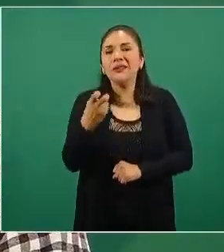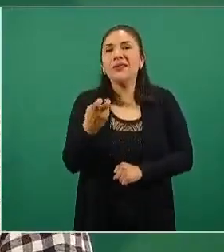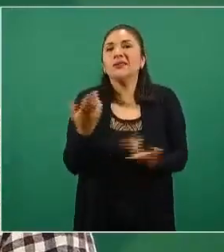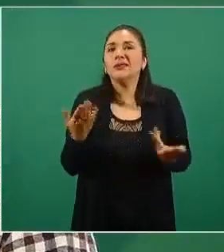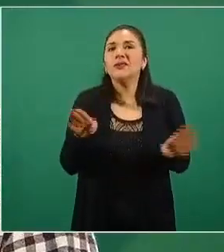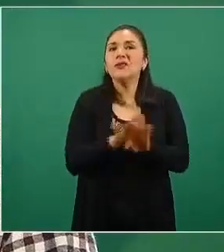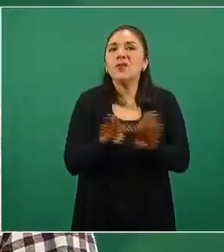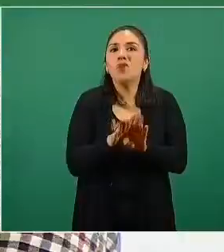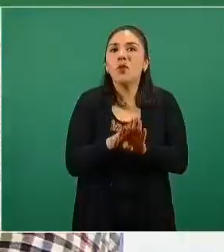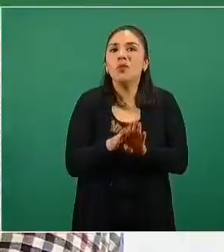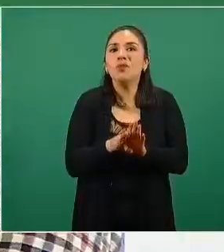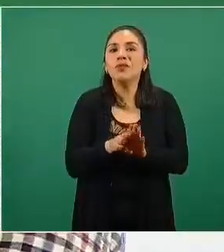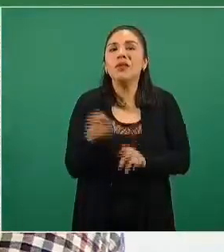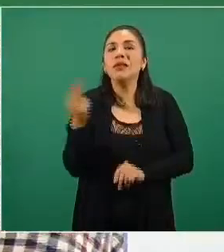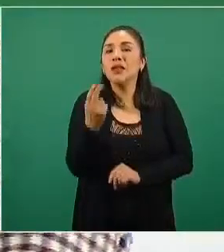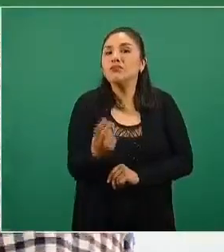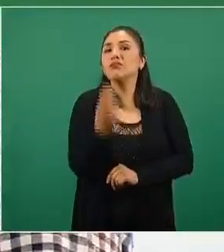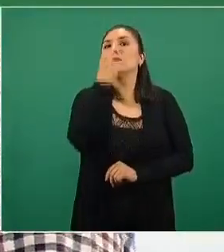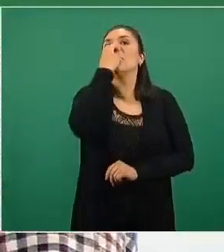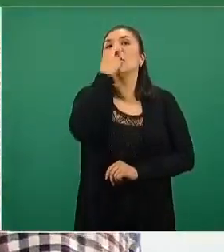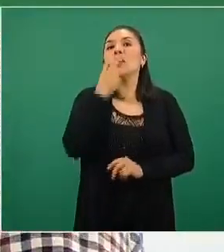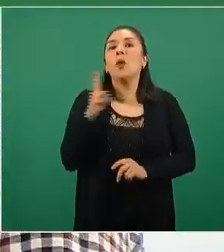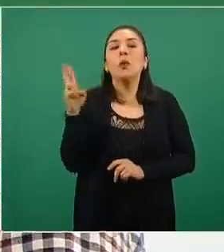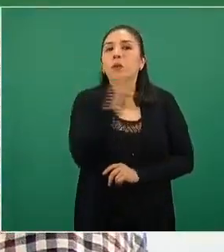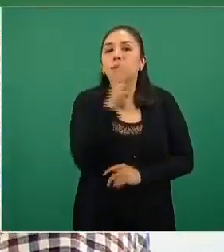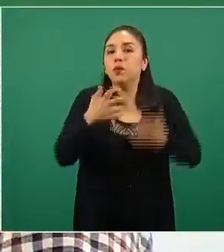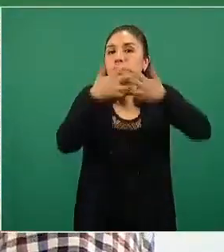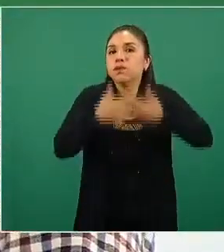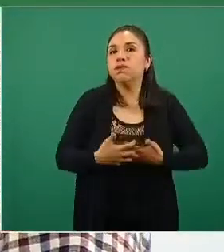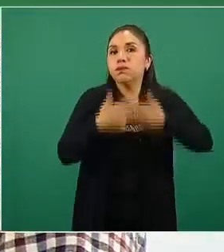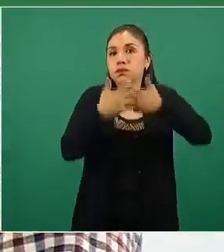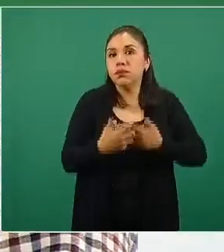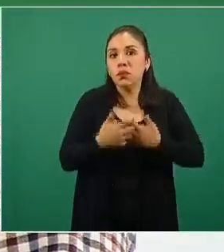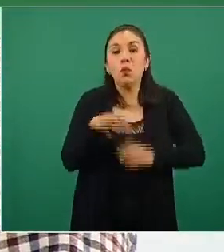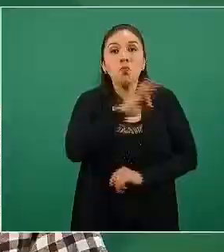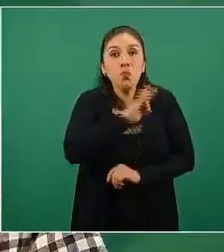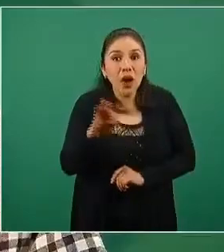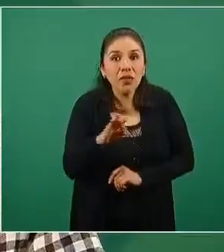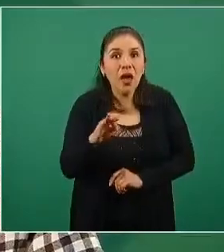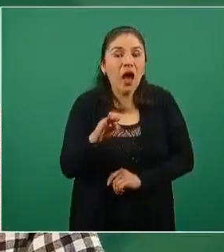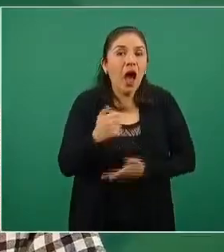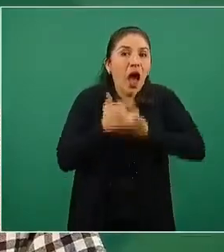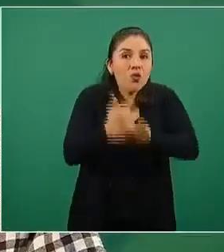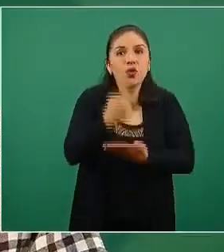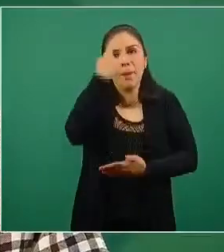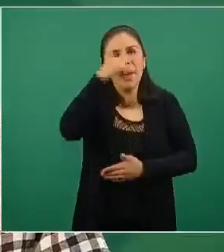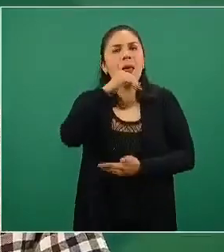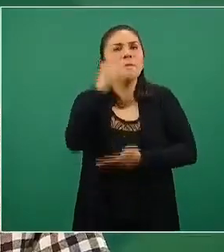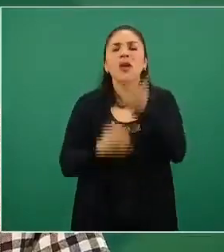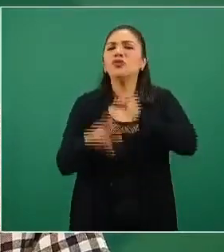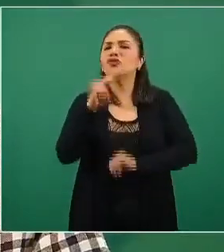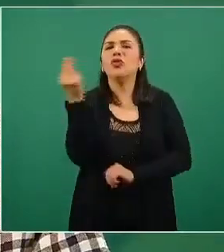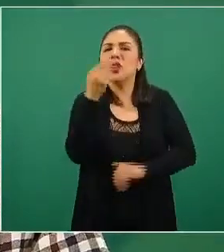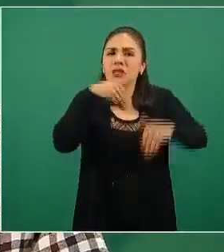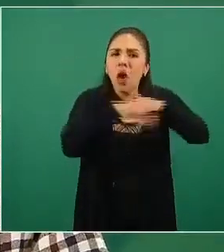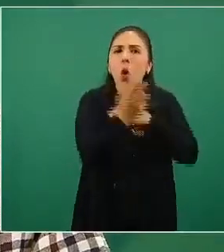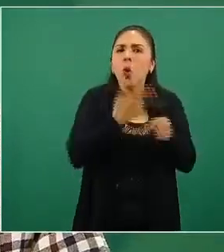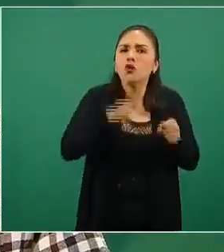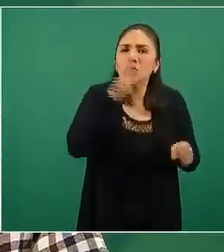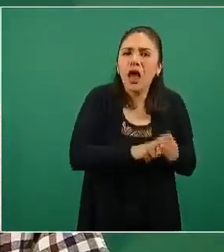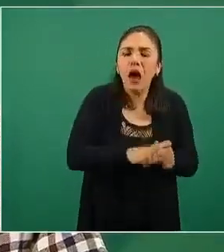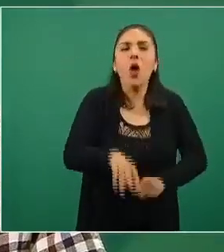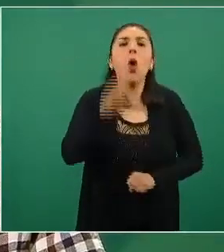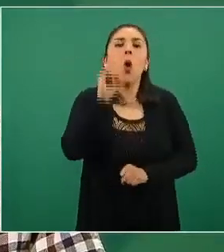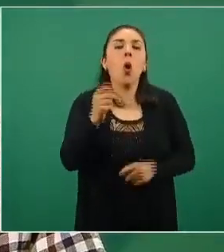necesidad de intubación y ventilación mecánica, la necesidad de hospitalización o incluso